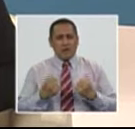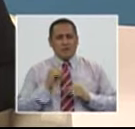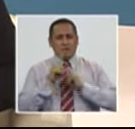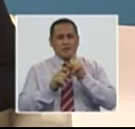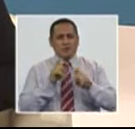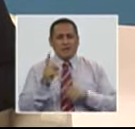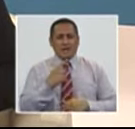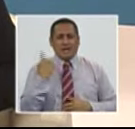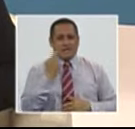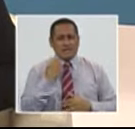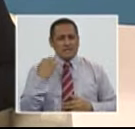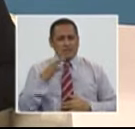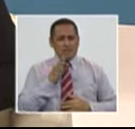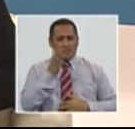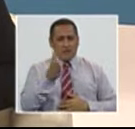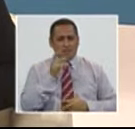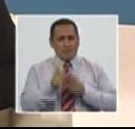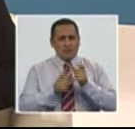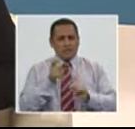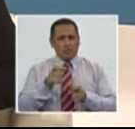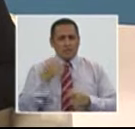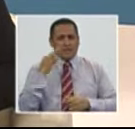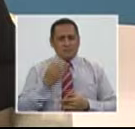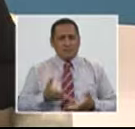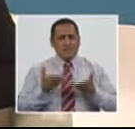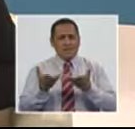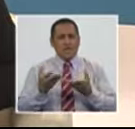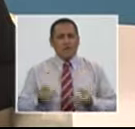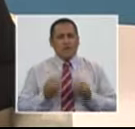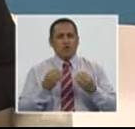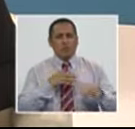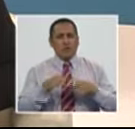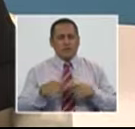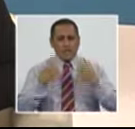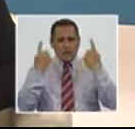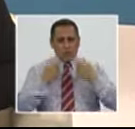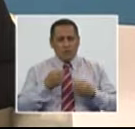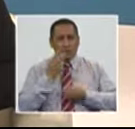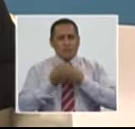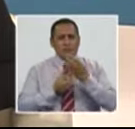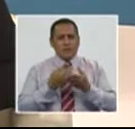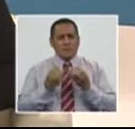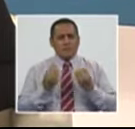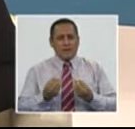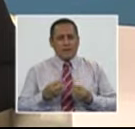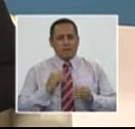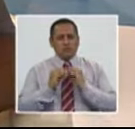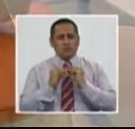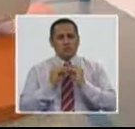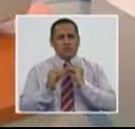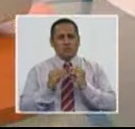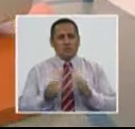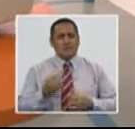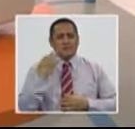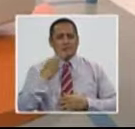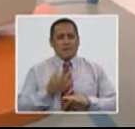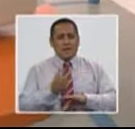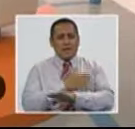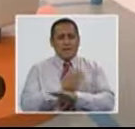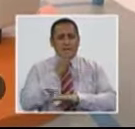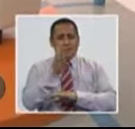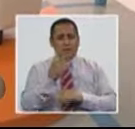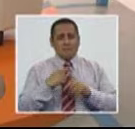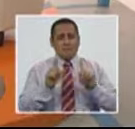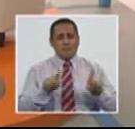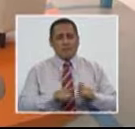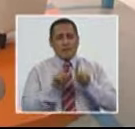esta consultoría siempre está yendo gente siempre le ha llegado tienen que estar haciendo campañas de información para que acudan a ustedes Bueno siempre va